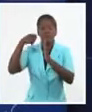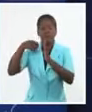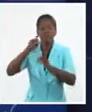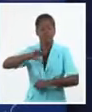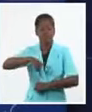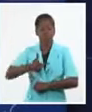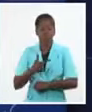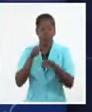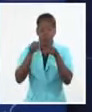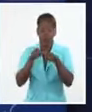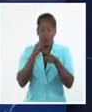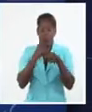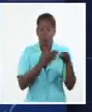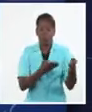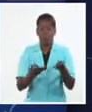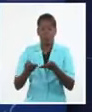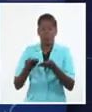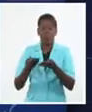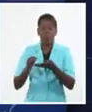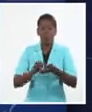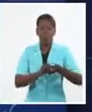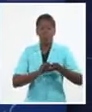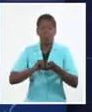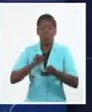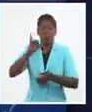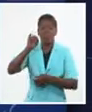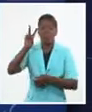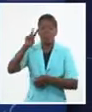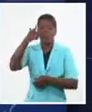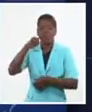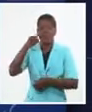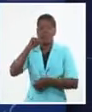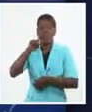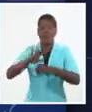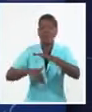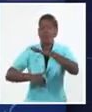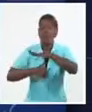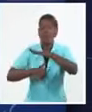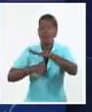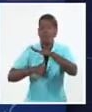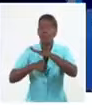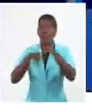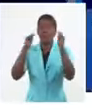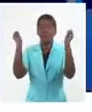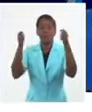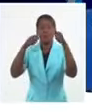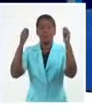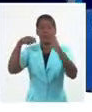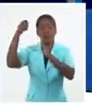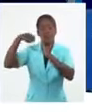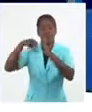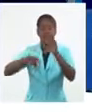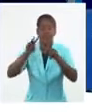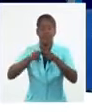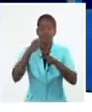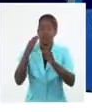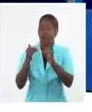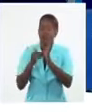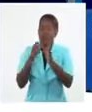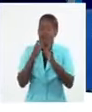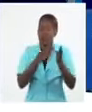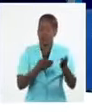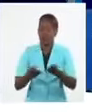Hoy voy a estar conversando con Iván Girú, que es el presidente del Festival Internacional de Cine de La Habana. Muy buenas tardes, bienvenido.